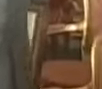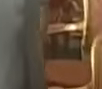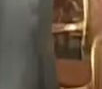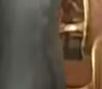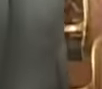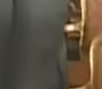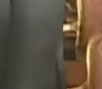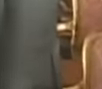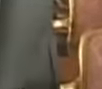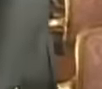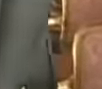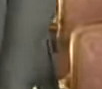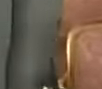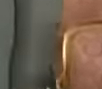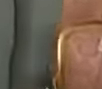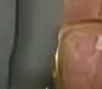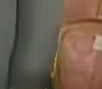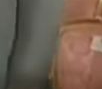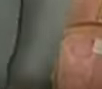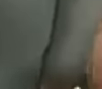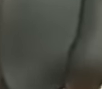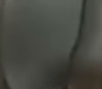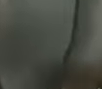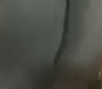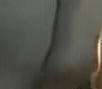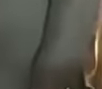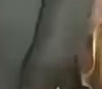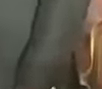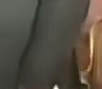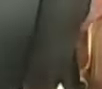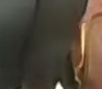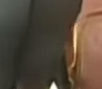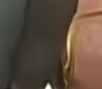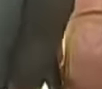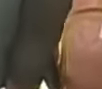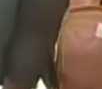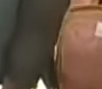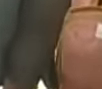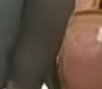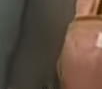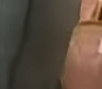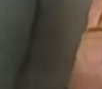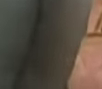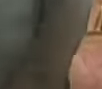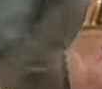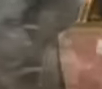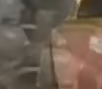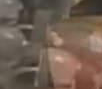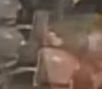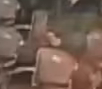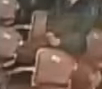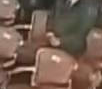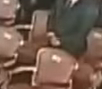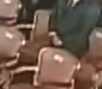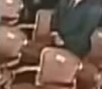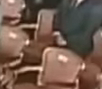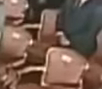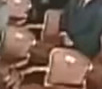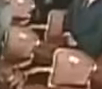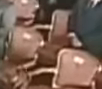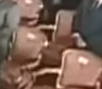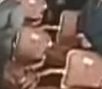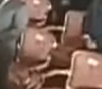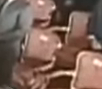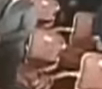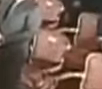estos 6 momentos históricos a los cuales se llega o por los que ha pasado Venezuela en la lucha y